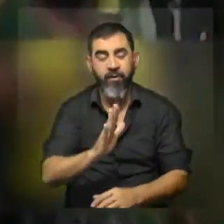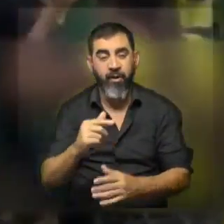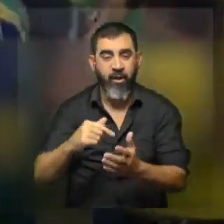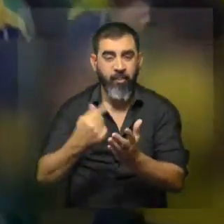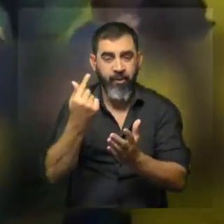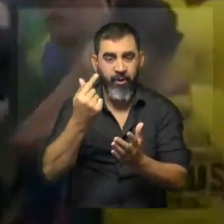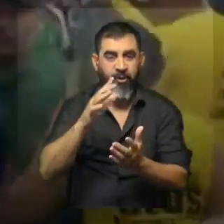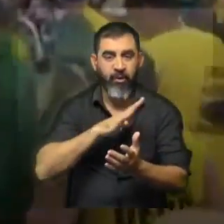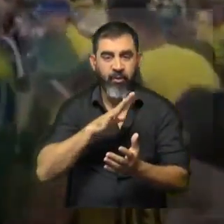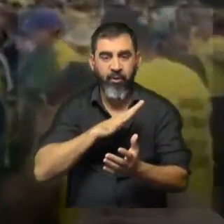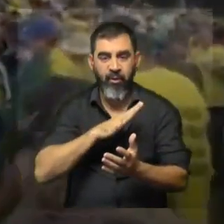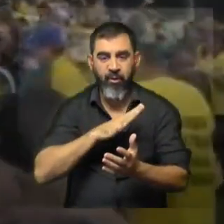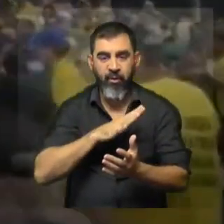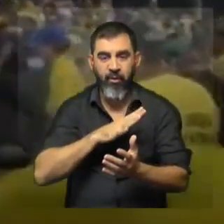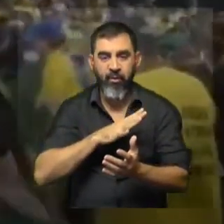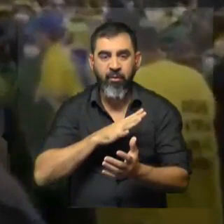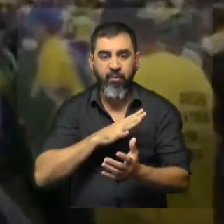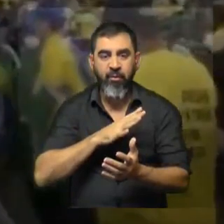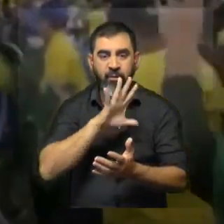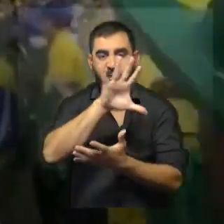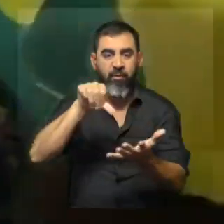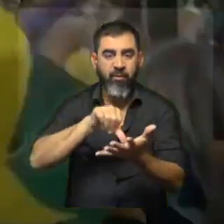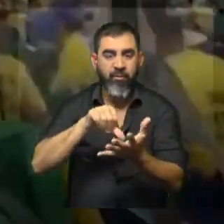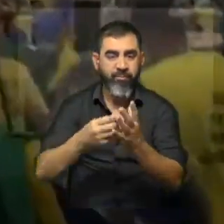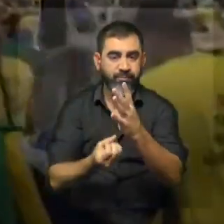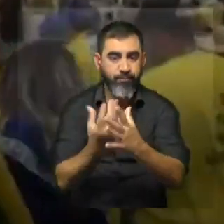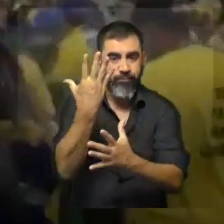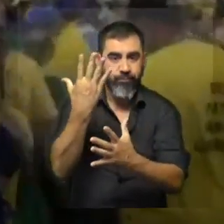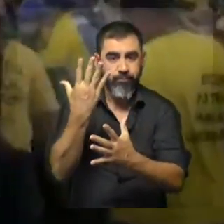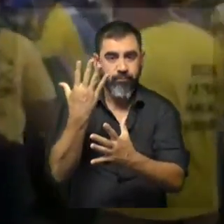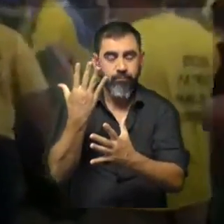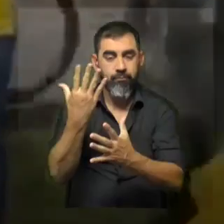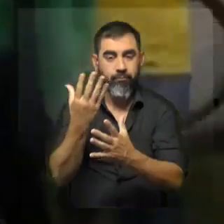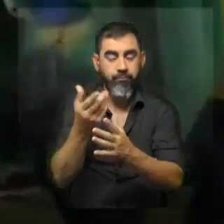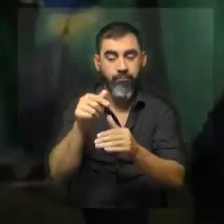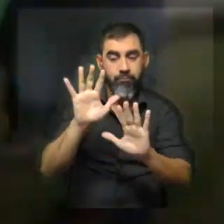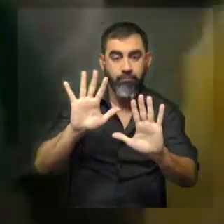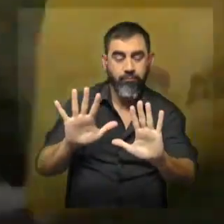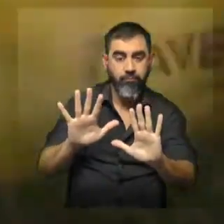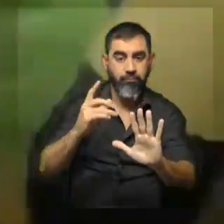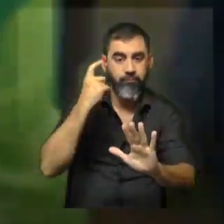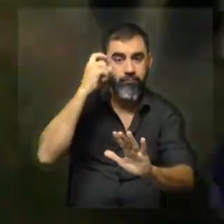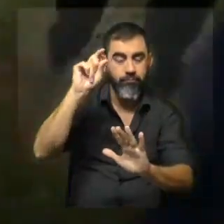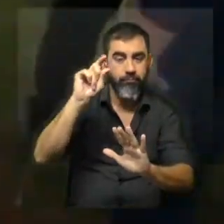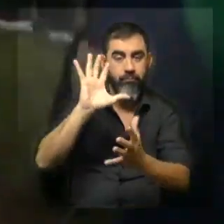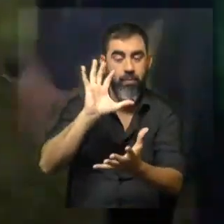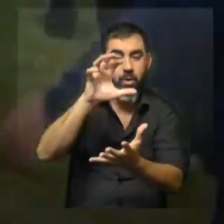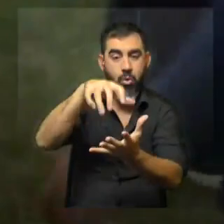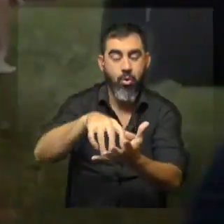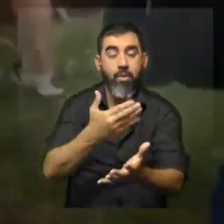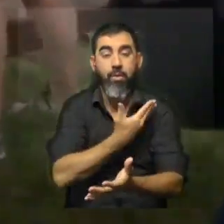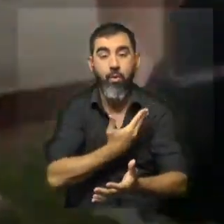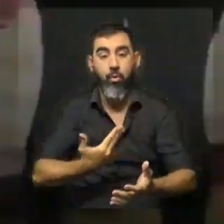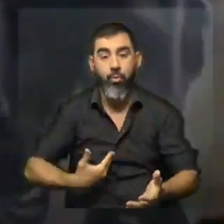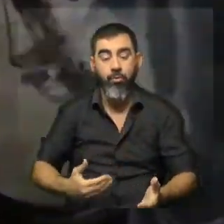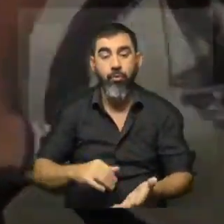capital Brasilia. Ustedes ya saben, es una ciudad modelo creada para eso, para ser la sede del